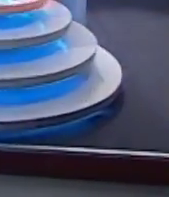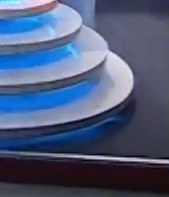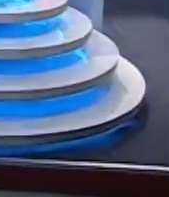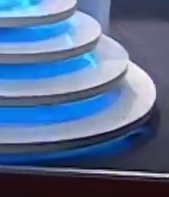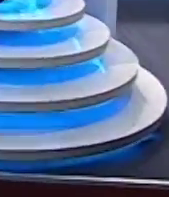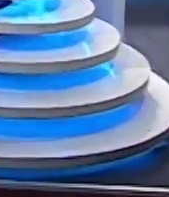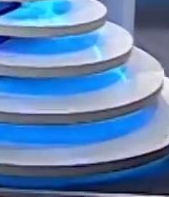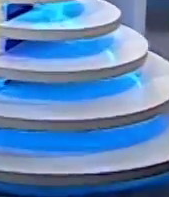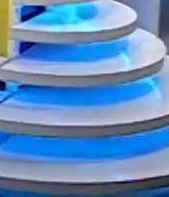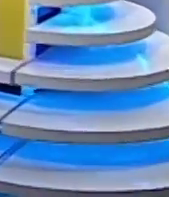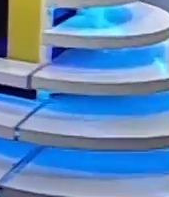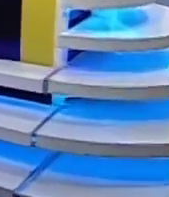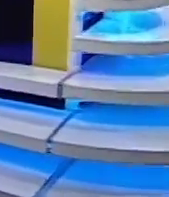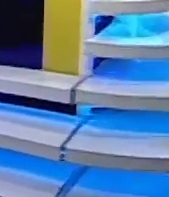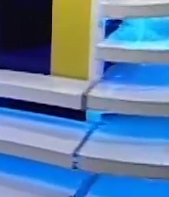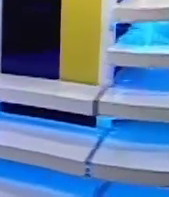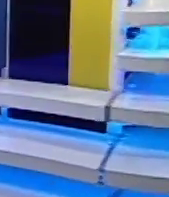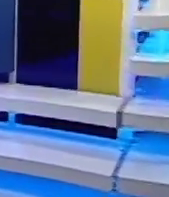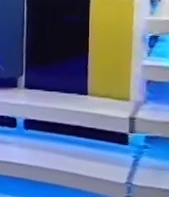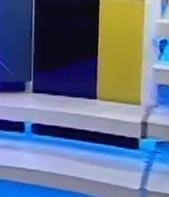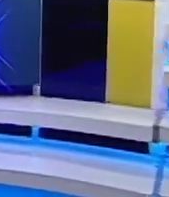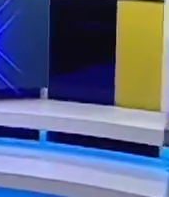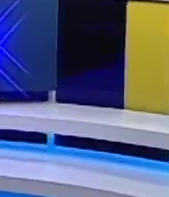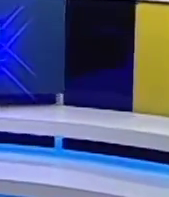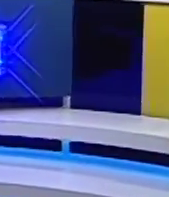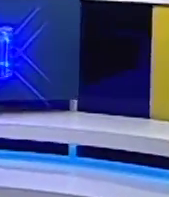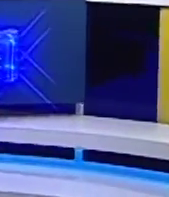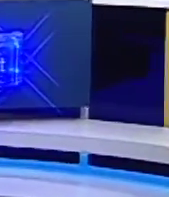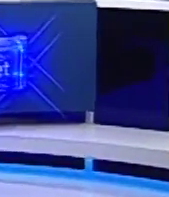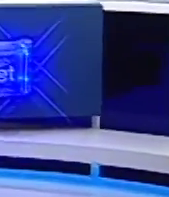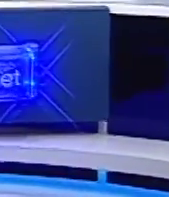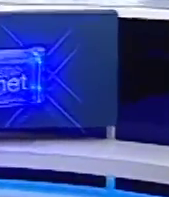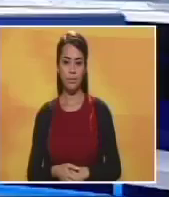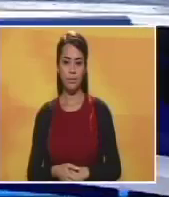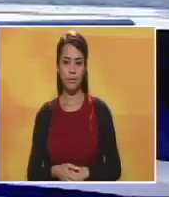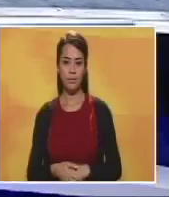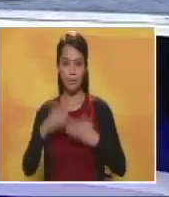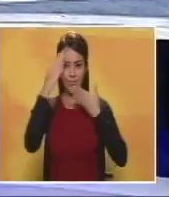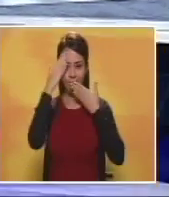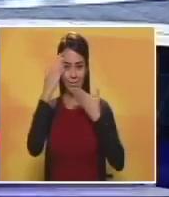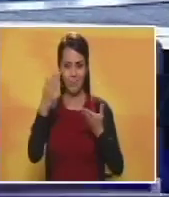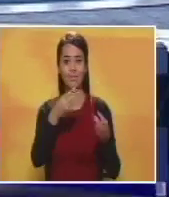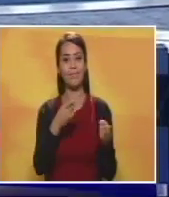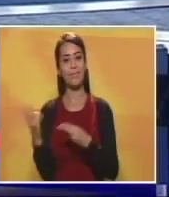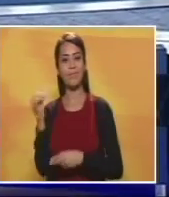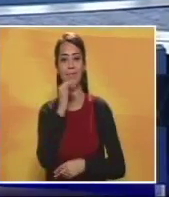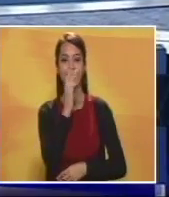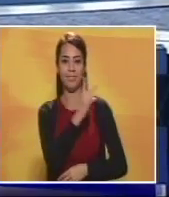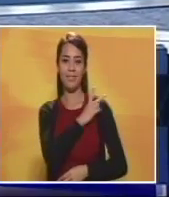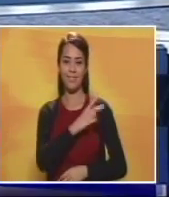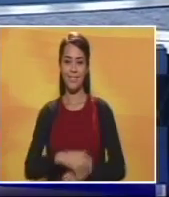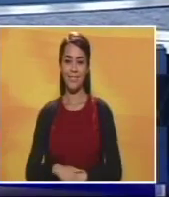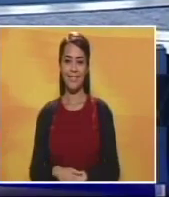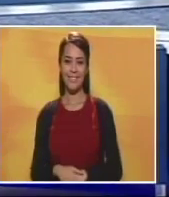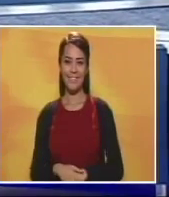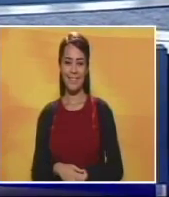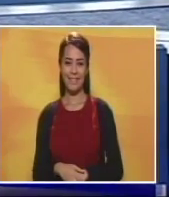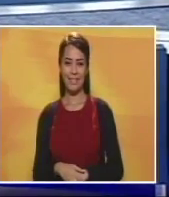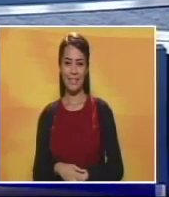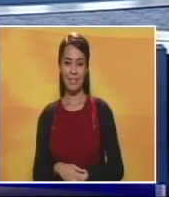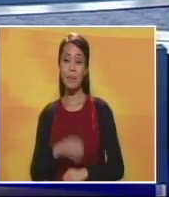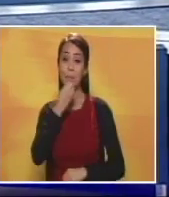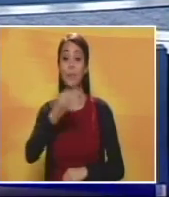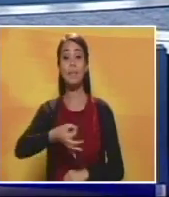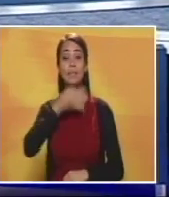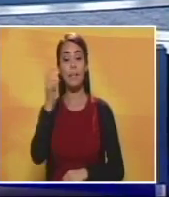Noticiero Venevisión. Información justa y balanceada. Hola, ¿qué tal? Bienvenidos a la emisión meridiana de su Noticiero Venevisión.